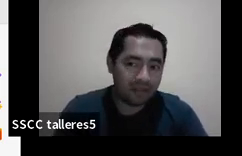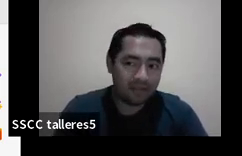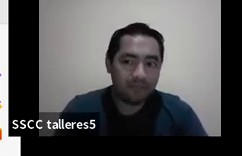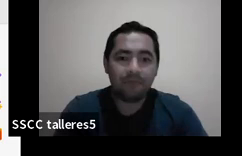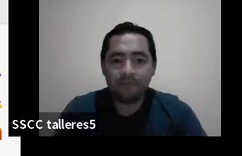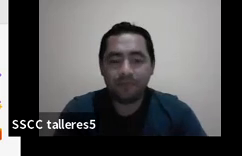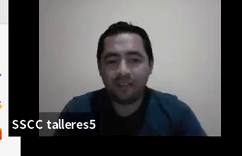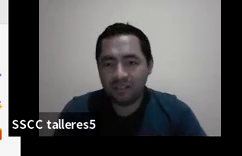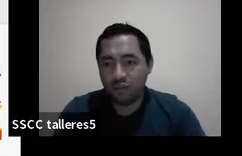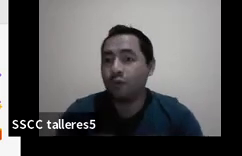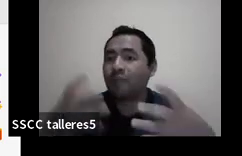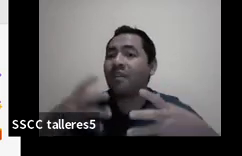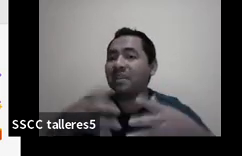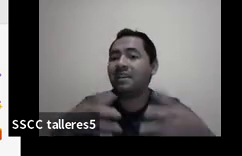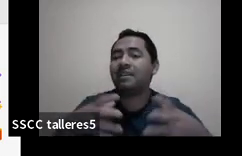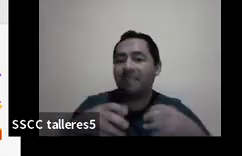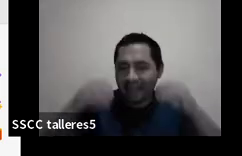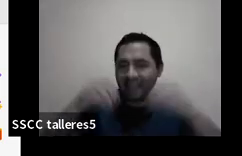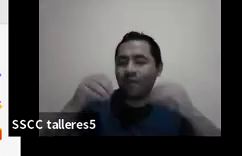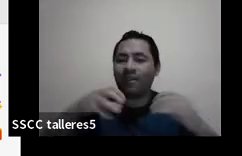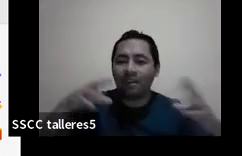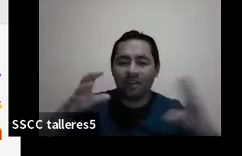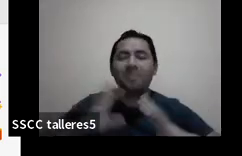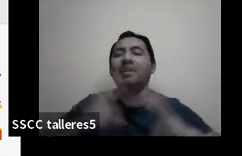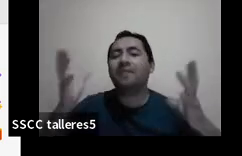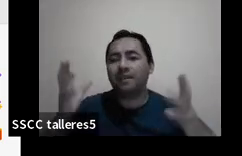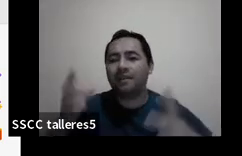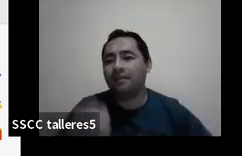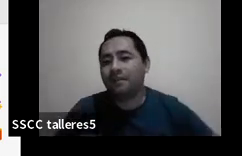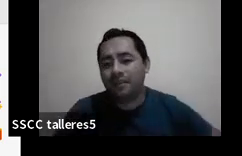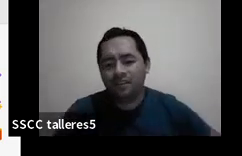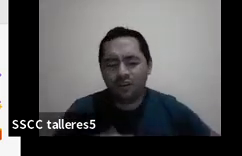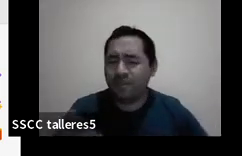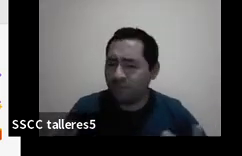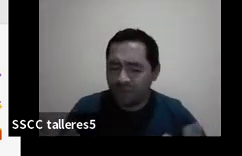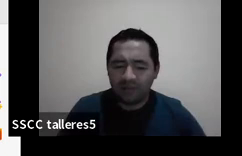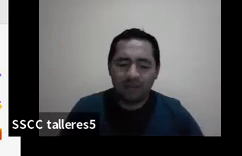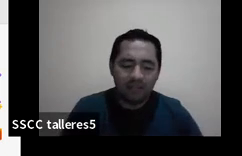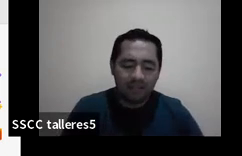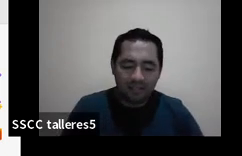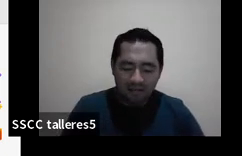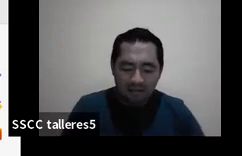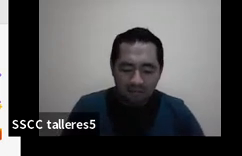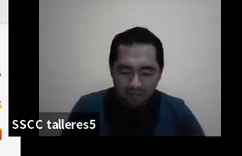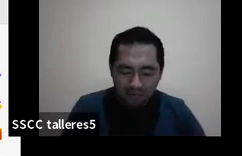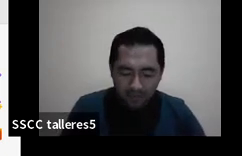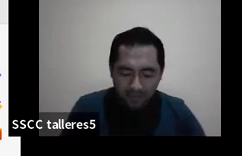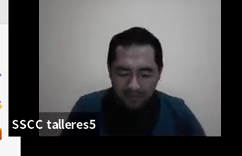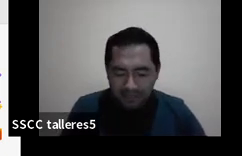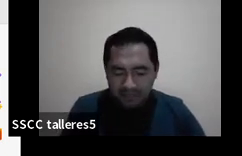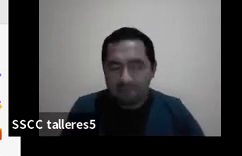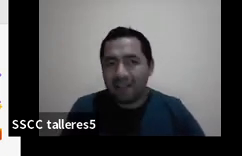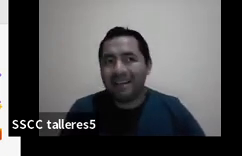en su propia casa, es en su propia familia. Ahí encuentra la primera barrera. ¿Cómo es eso posible?